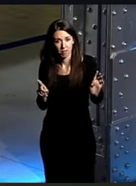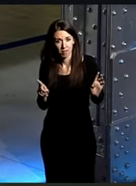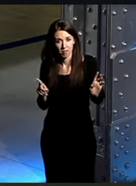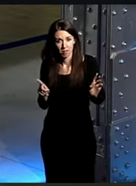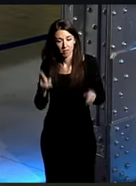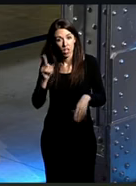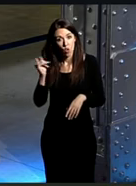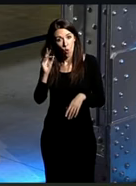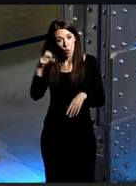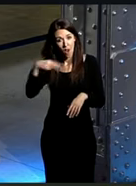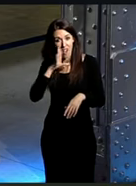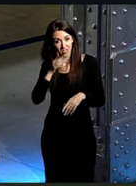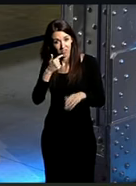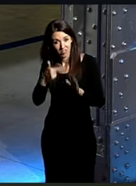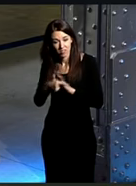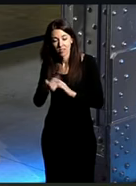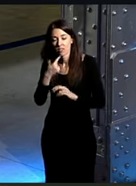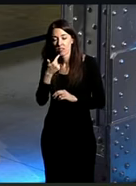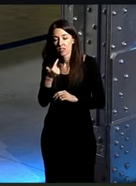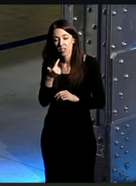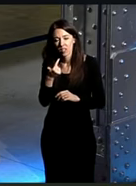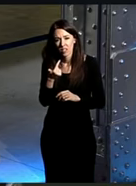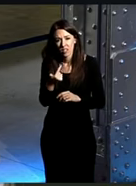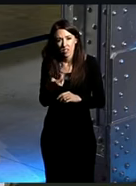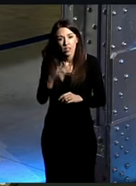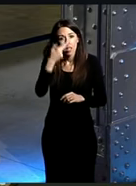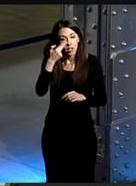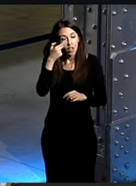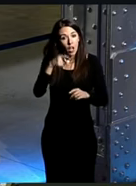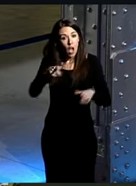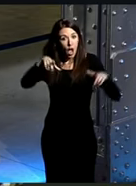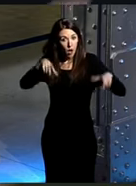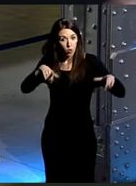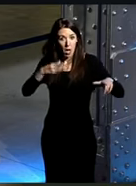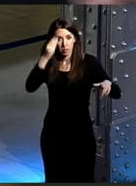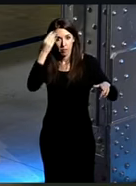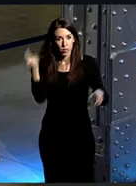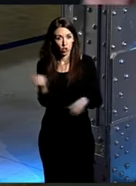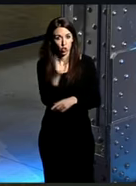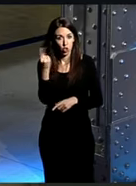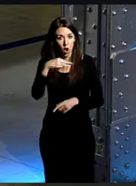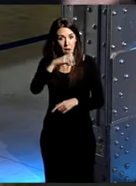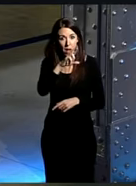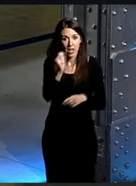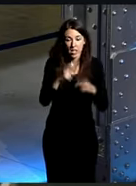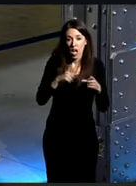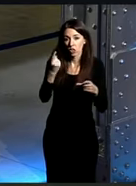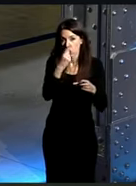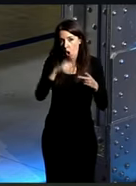lo que decía Juan, yo creo que lo interesante acá es que esa aula, que aparentemente uno está solo, María está solo, Juan está